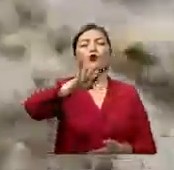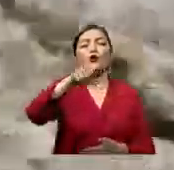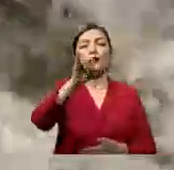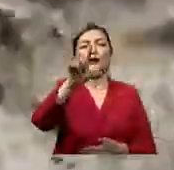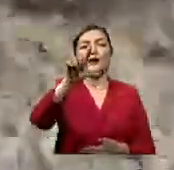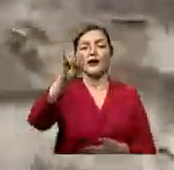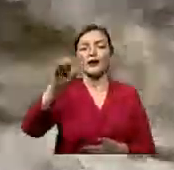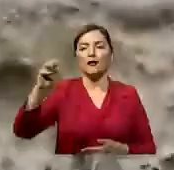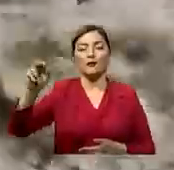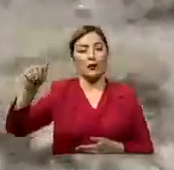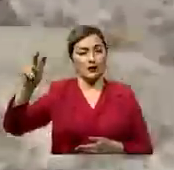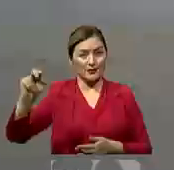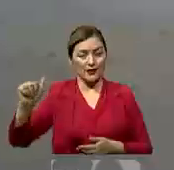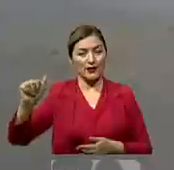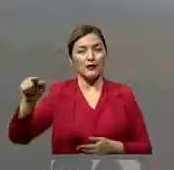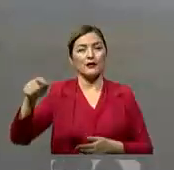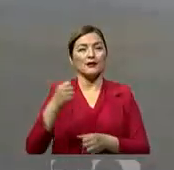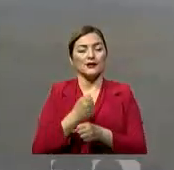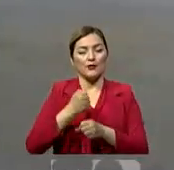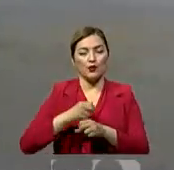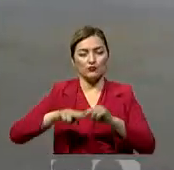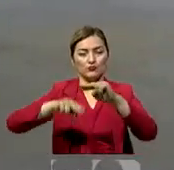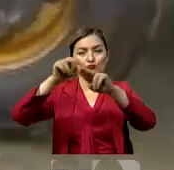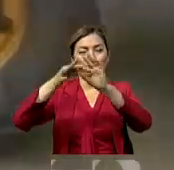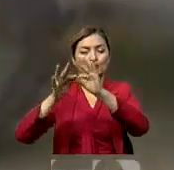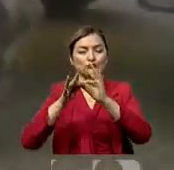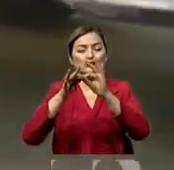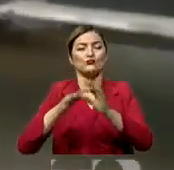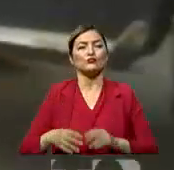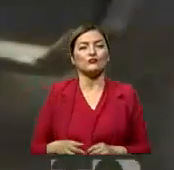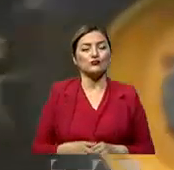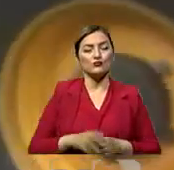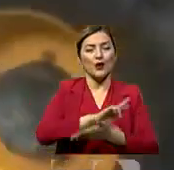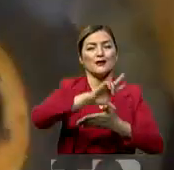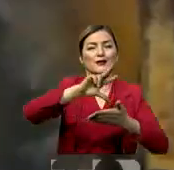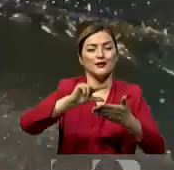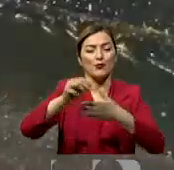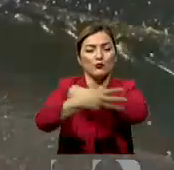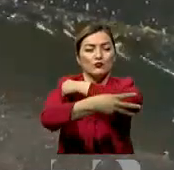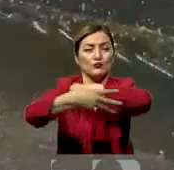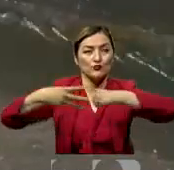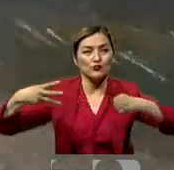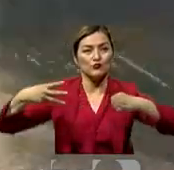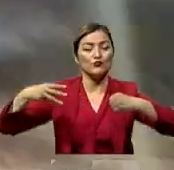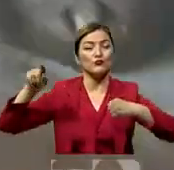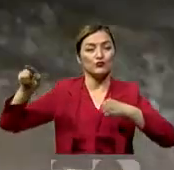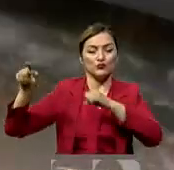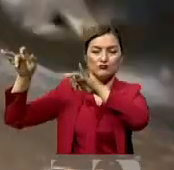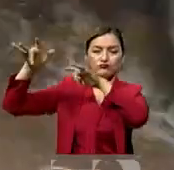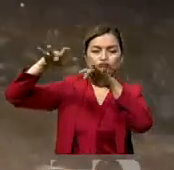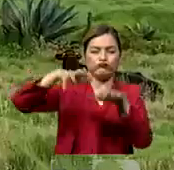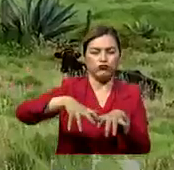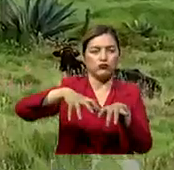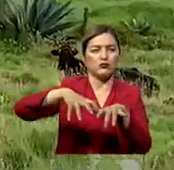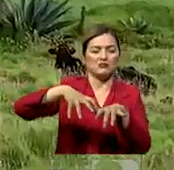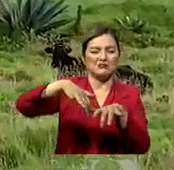donde se realizan trabajos de reconstrucción de la vía. También están las vías de Napo y Pastaza, que fueron carcomidas por los deslizamientos